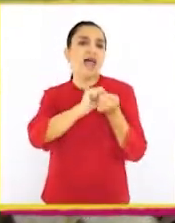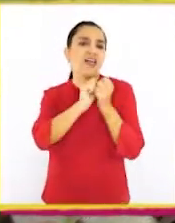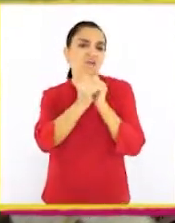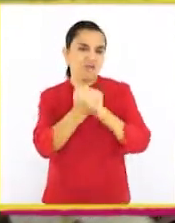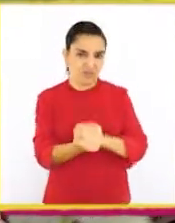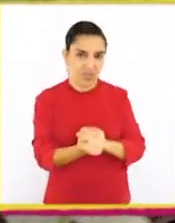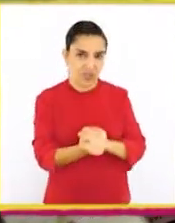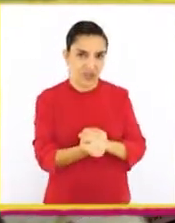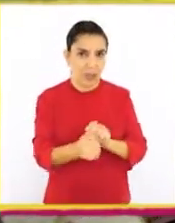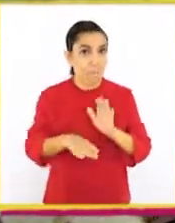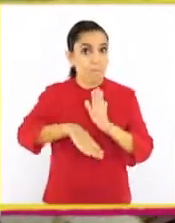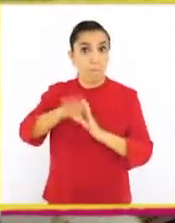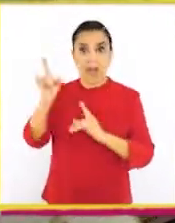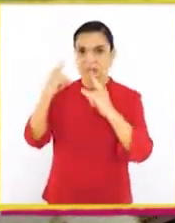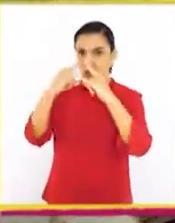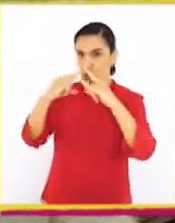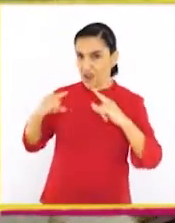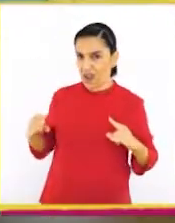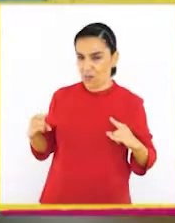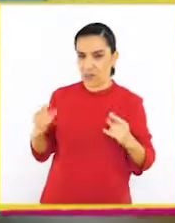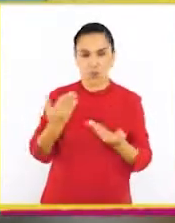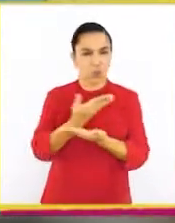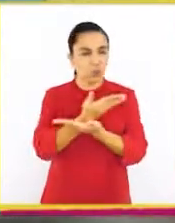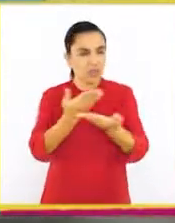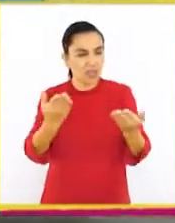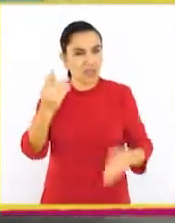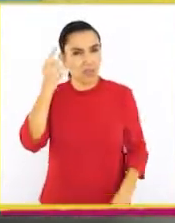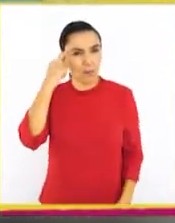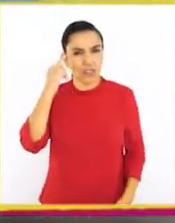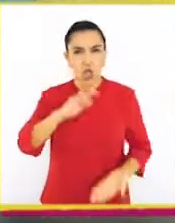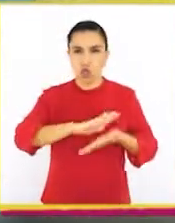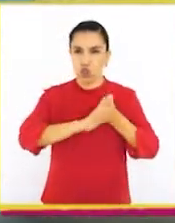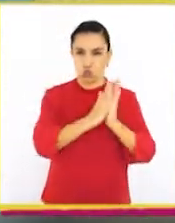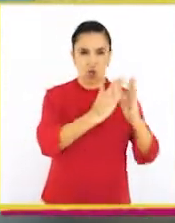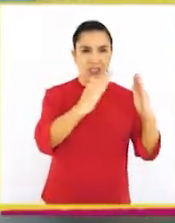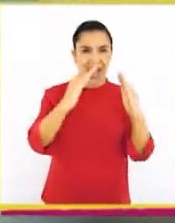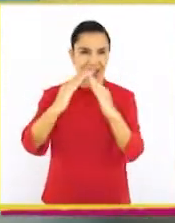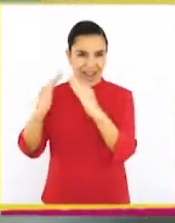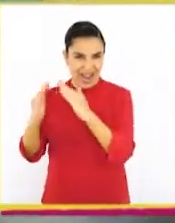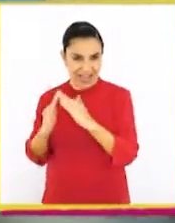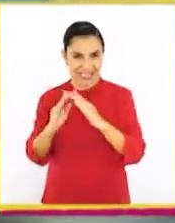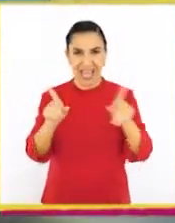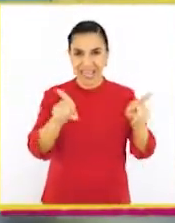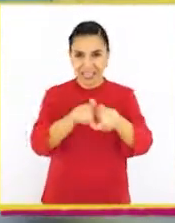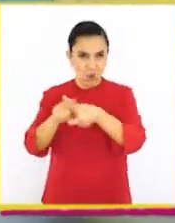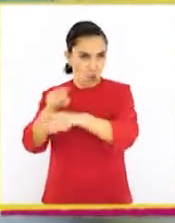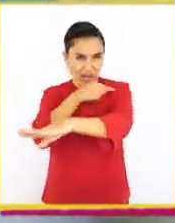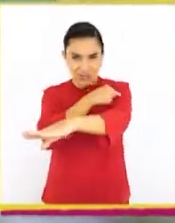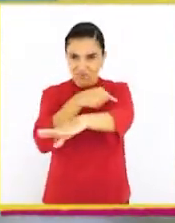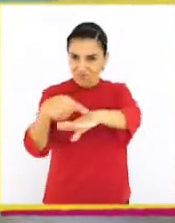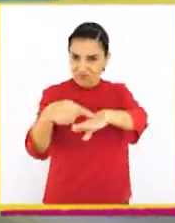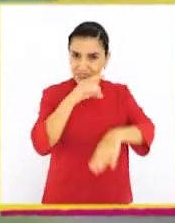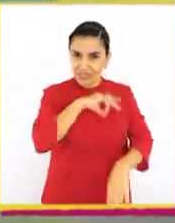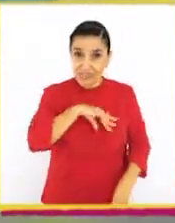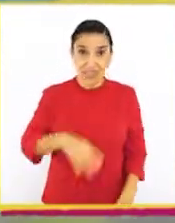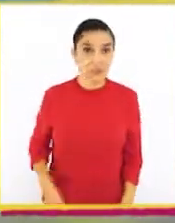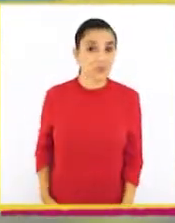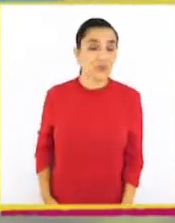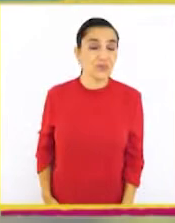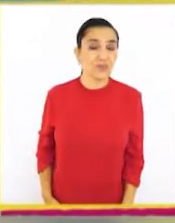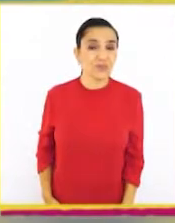adaptarse, sobre todo en un camping. ¿Ustedes creen que todas las casas son iguales en nuestro país?